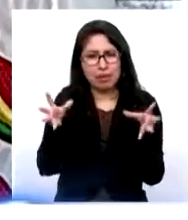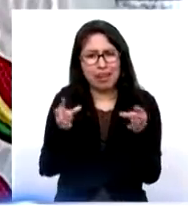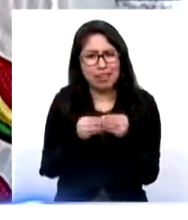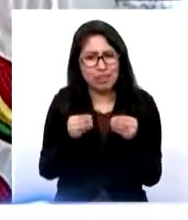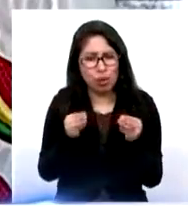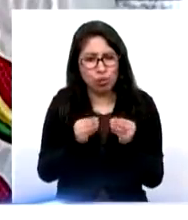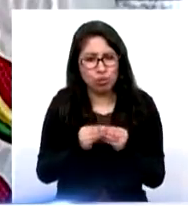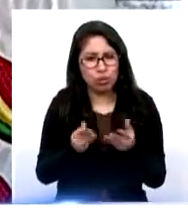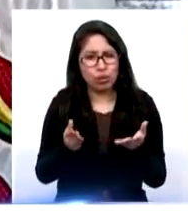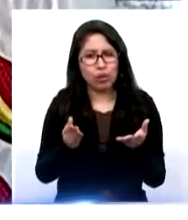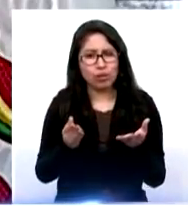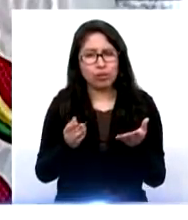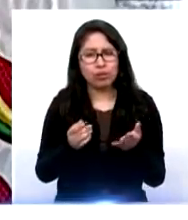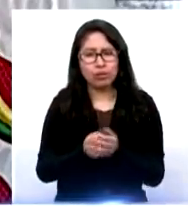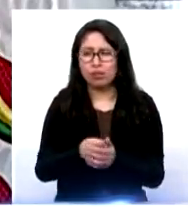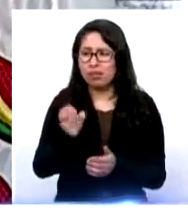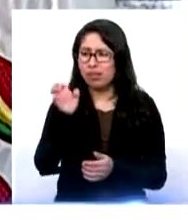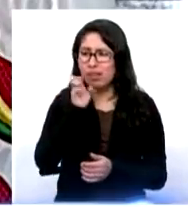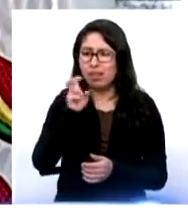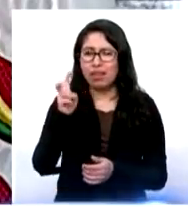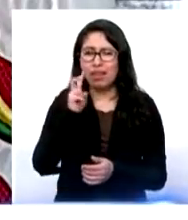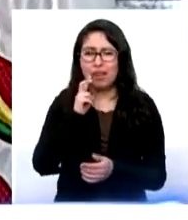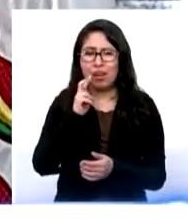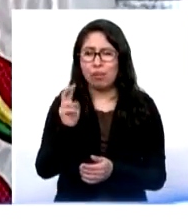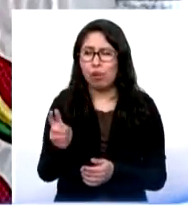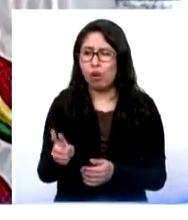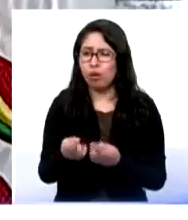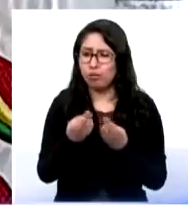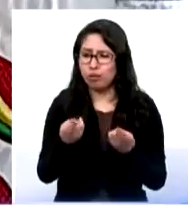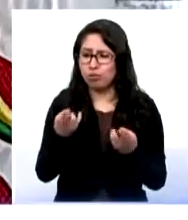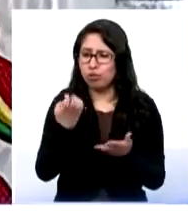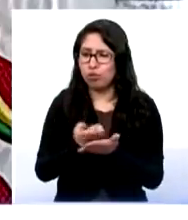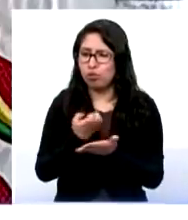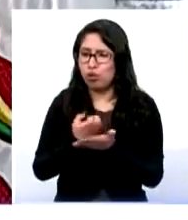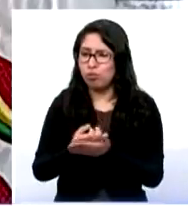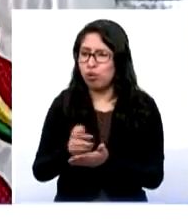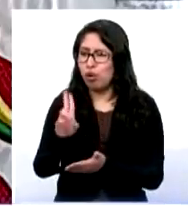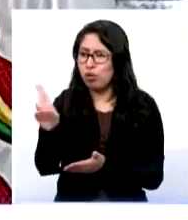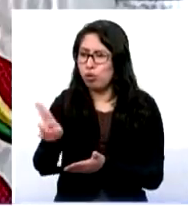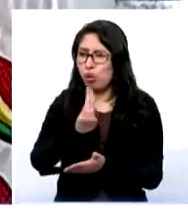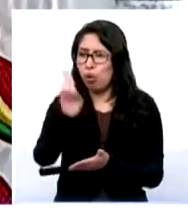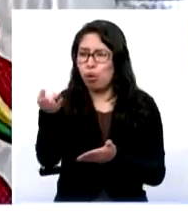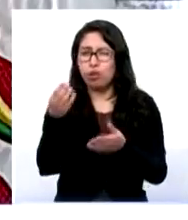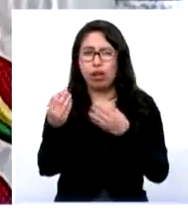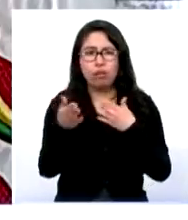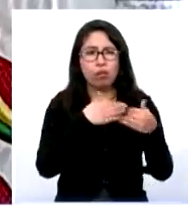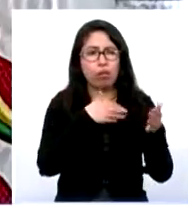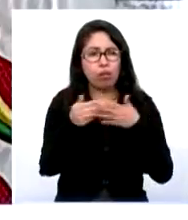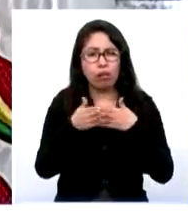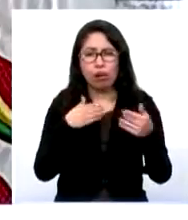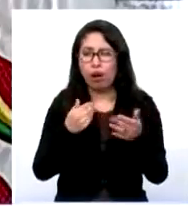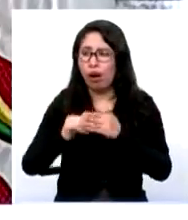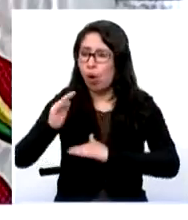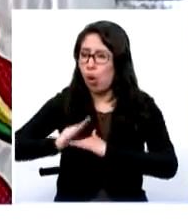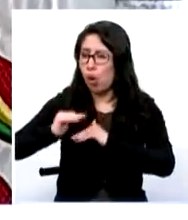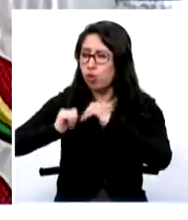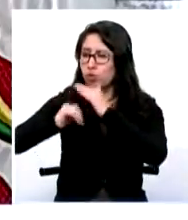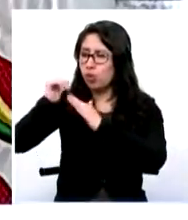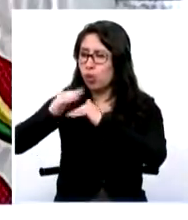que despilfarró los recursos de los bolivianos en 14 años? ¿Que prefirió construir palacios, canchas de fútbol en